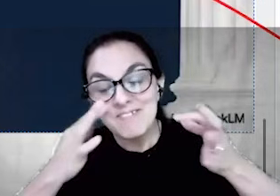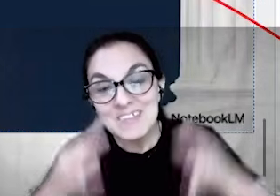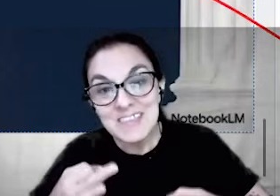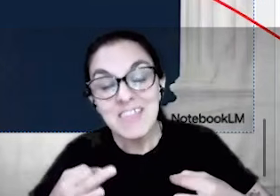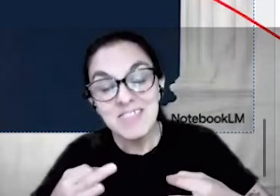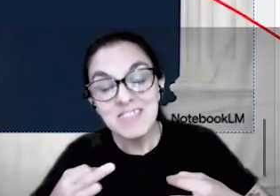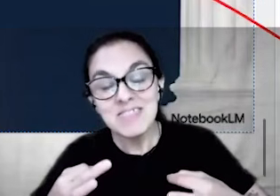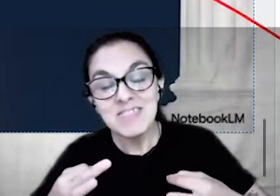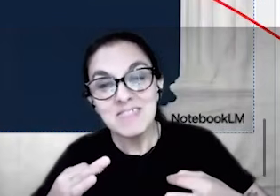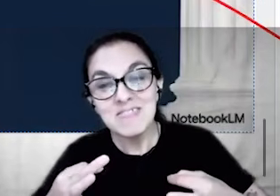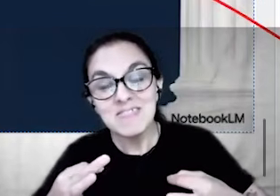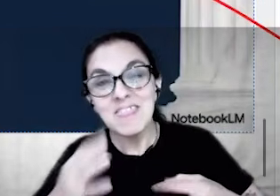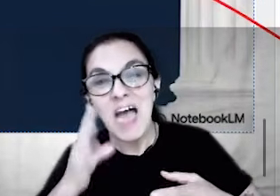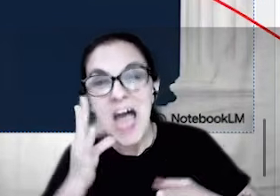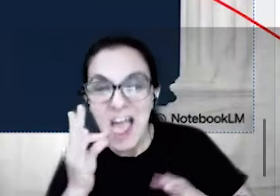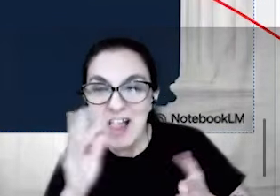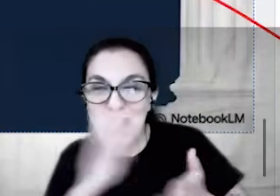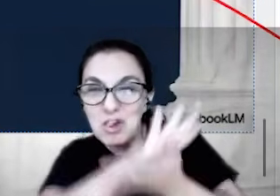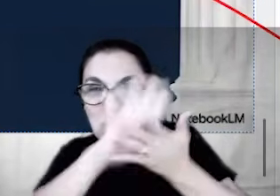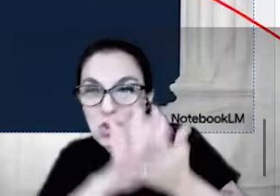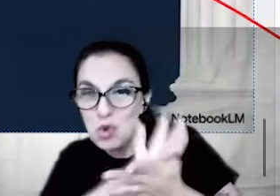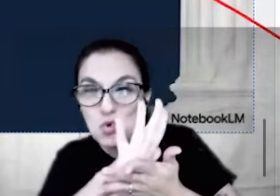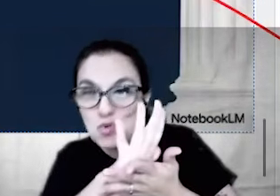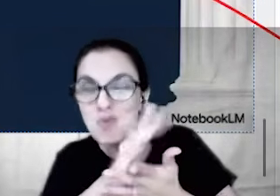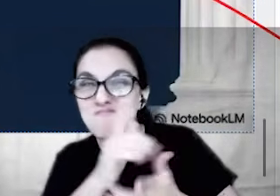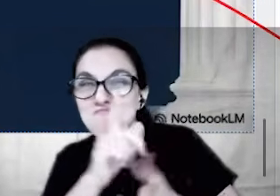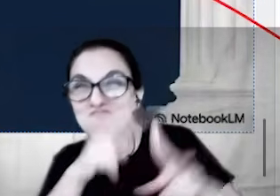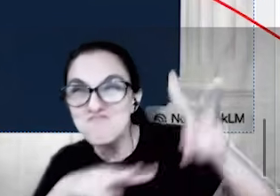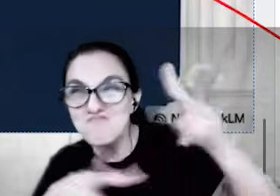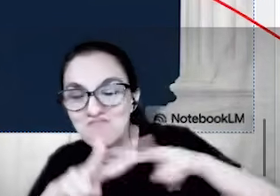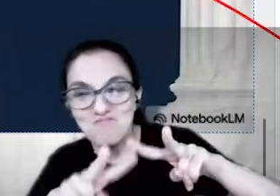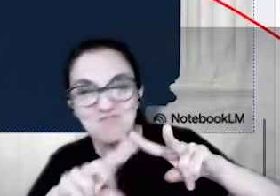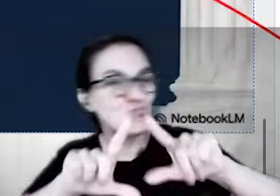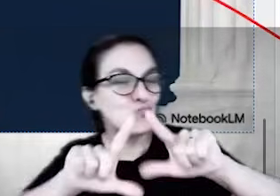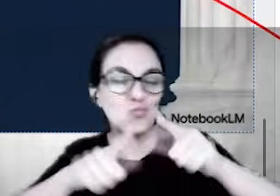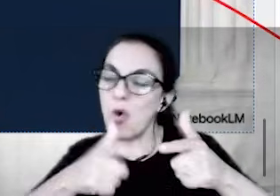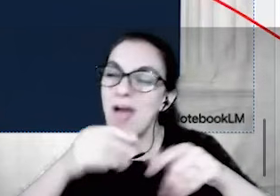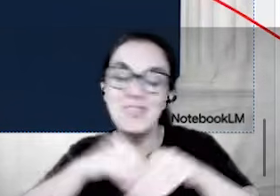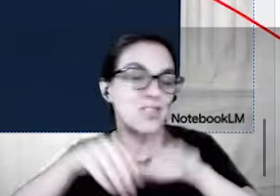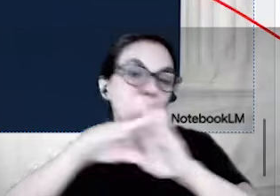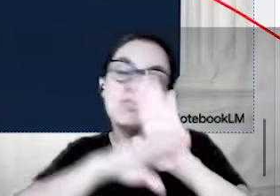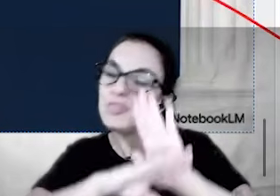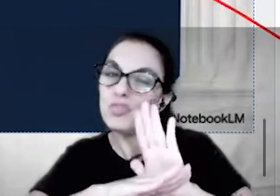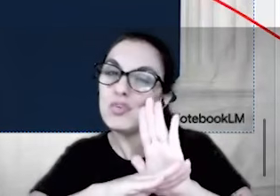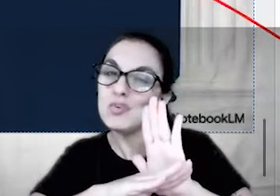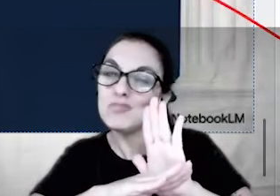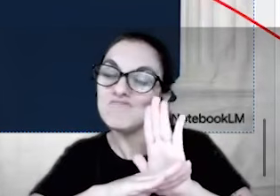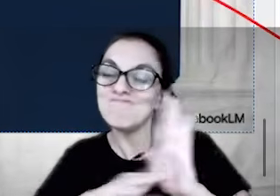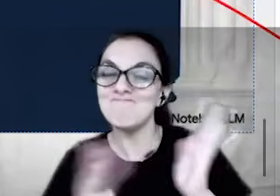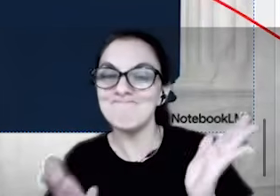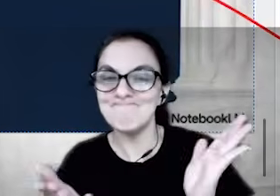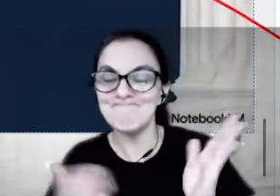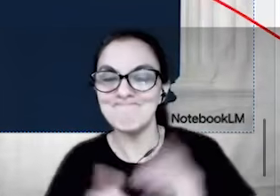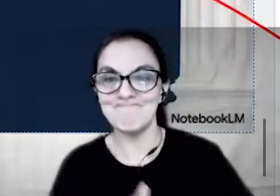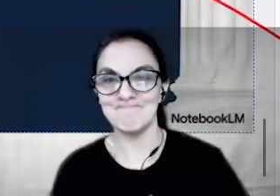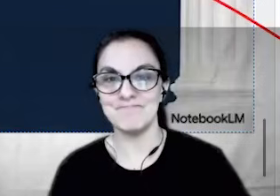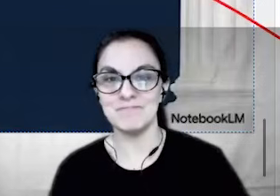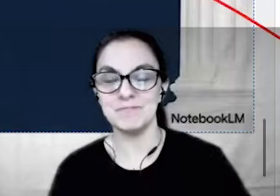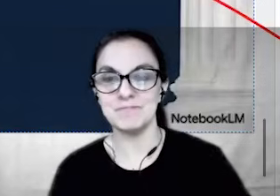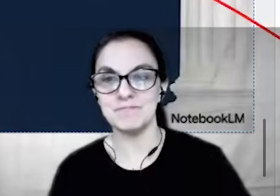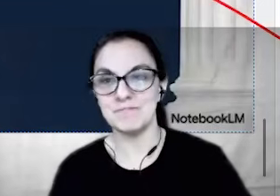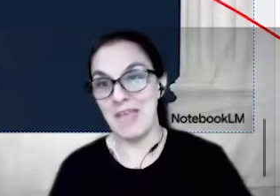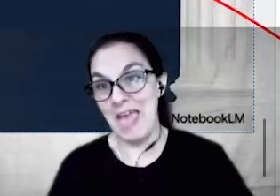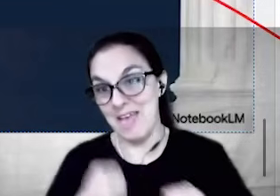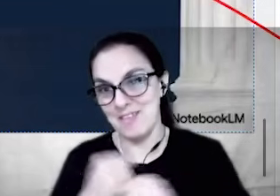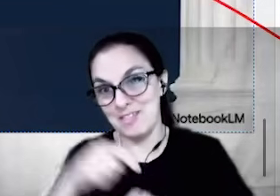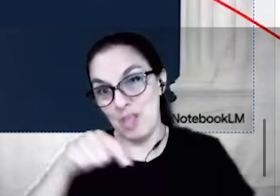un camino a seguir hasta hoy, en la normativa respecto a esta situación, todavía. Pero